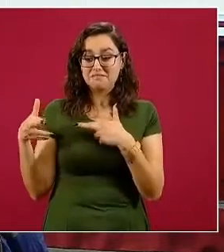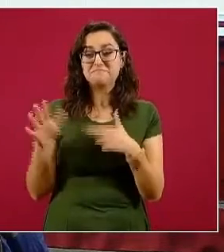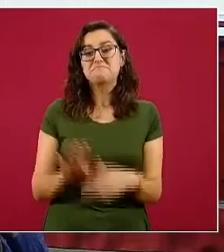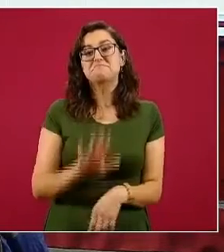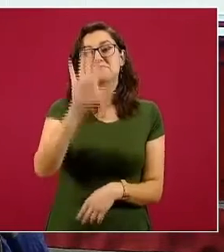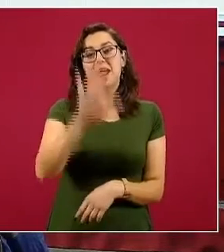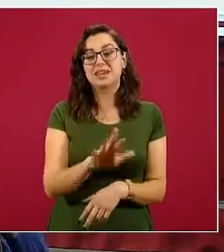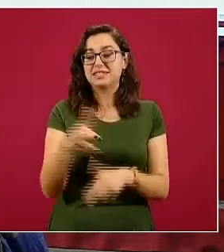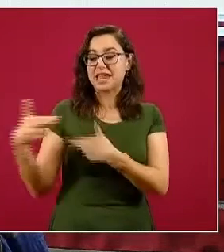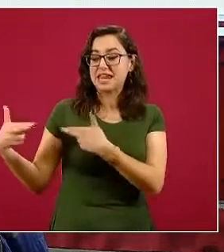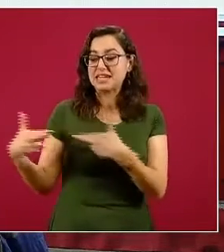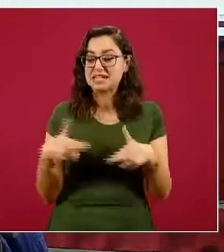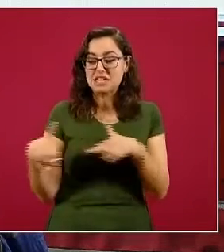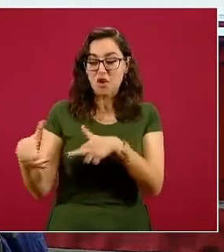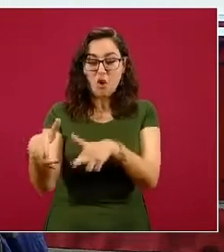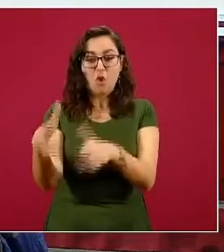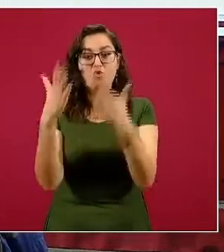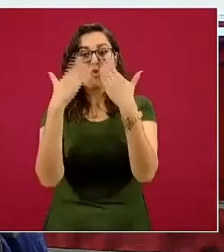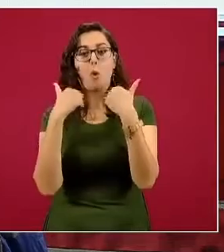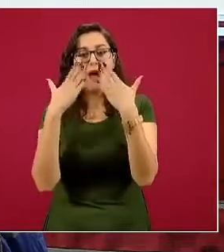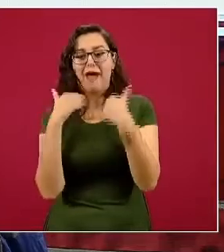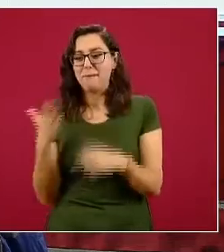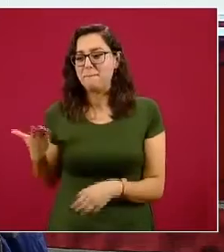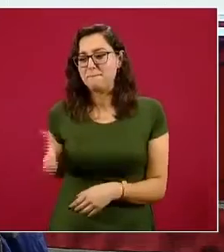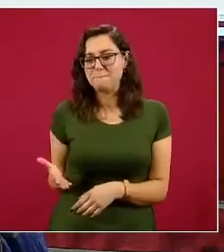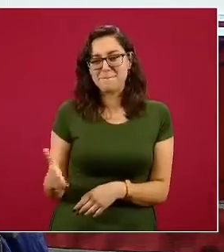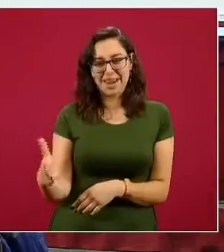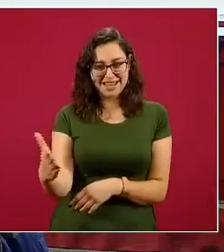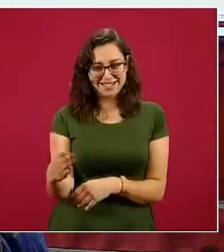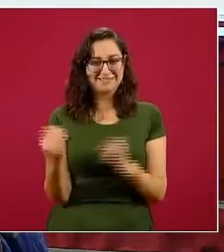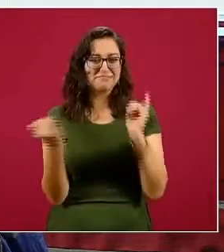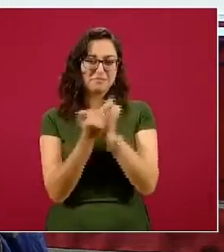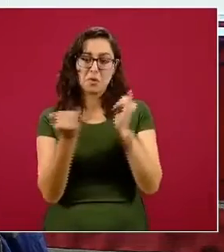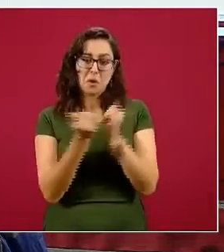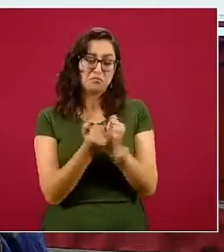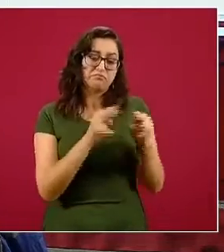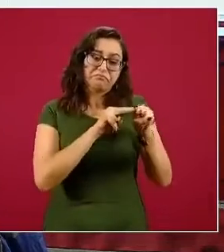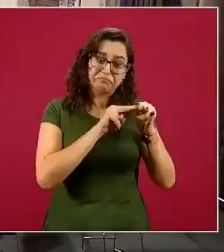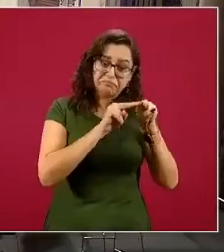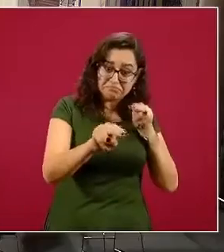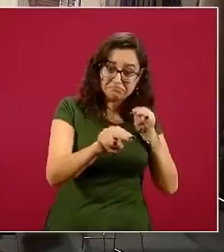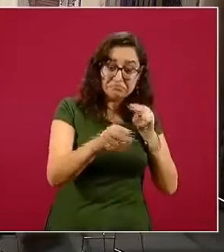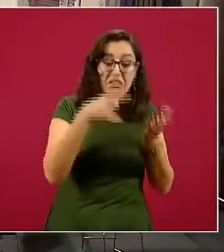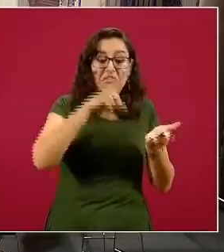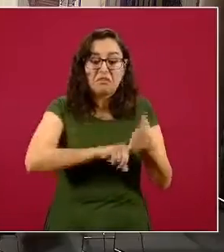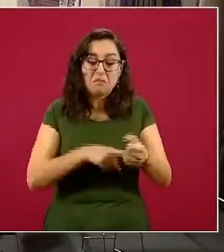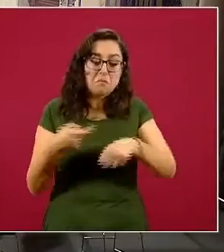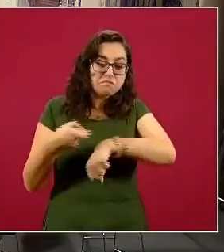seguir eyaculando completamente normal. La que sigue, por favor.